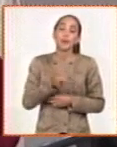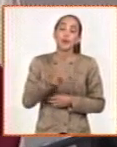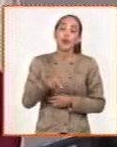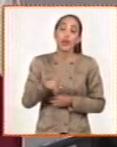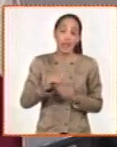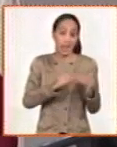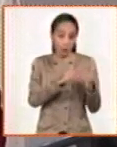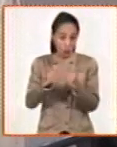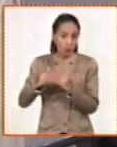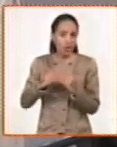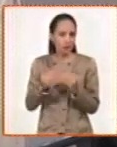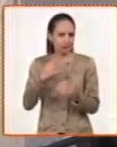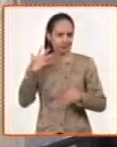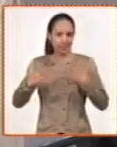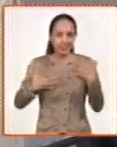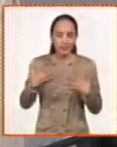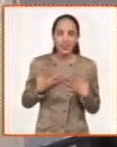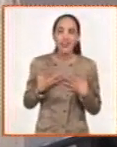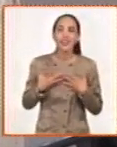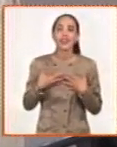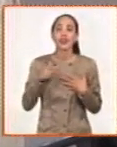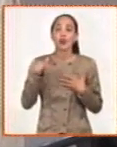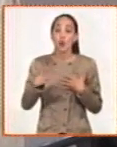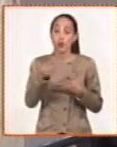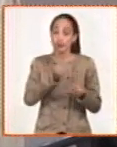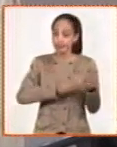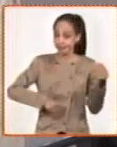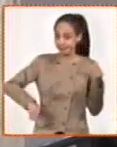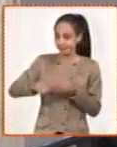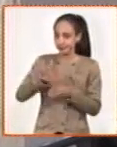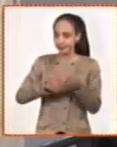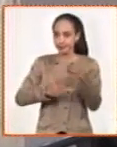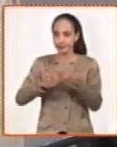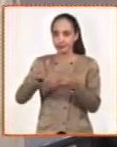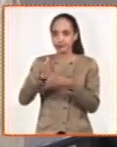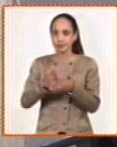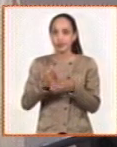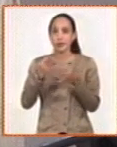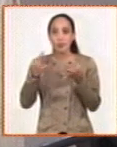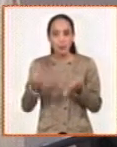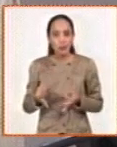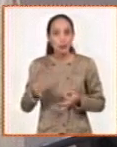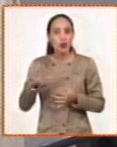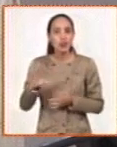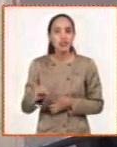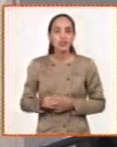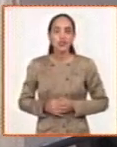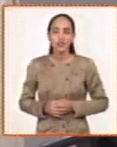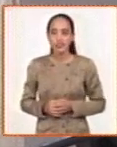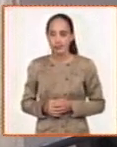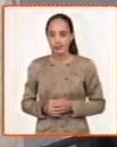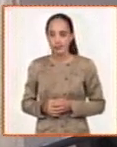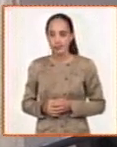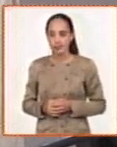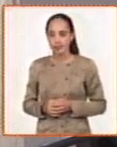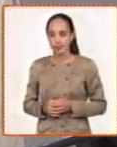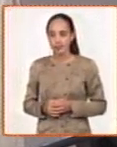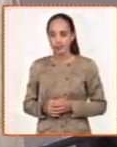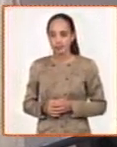que hoy se encuentran realmente en transformación. Y como decía, desde ese